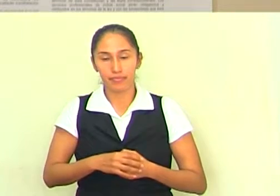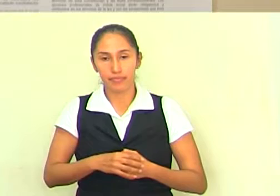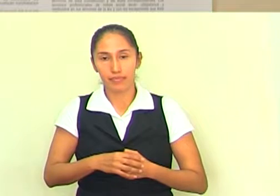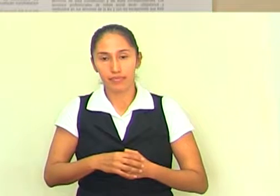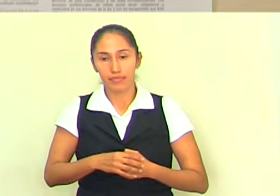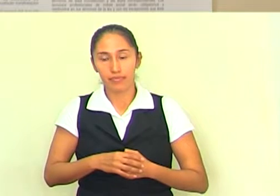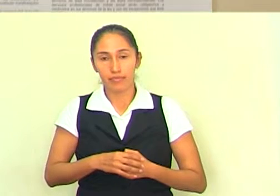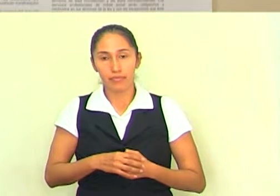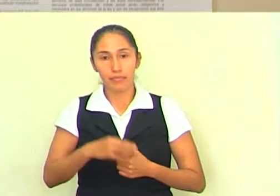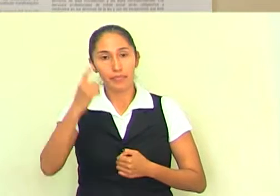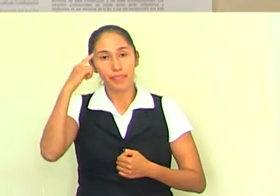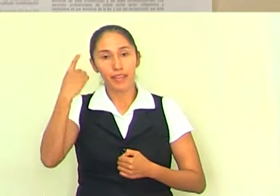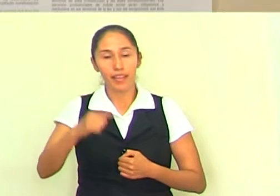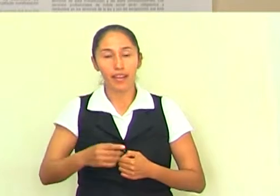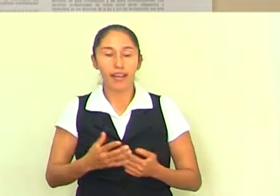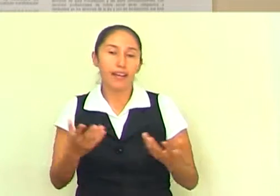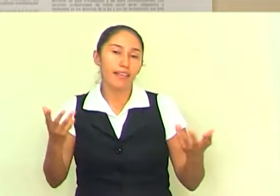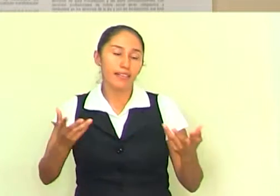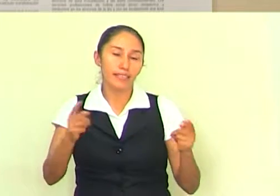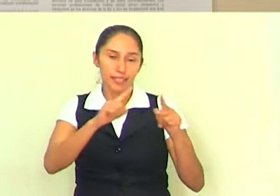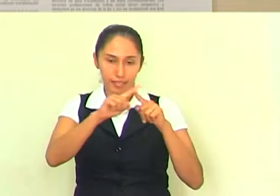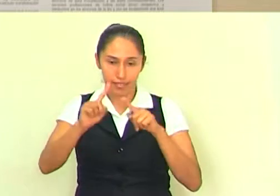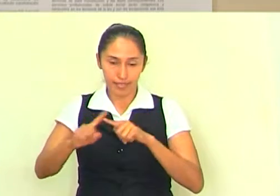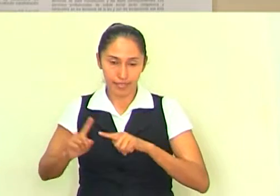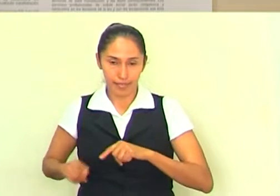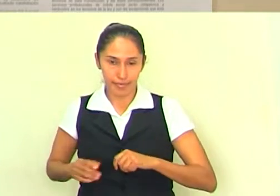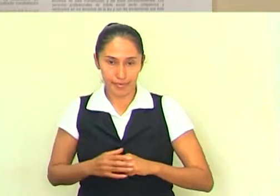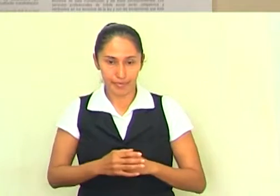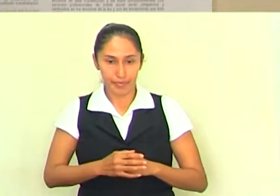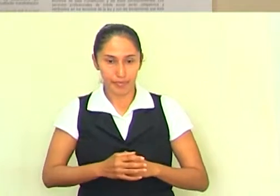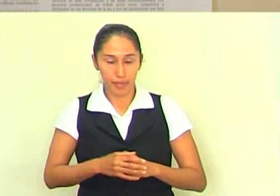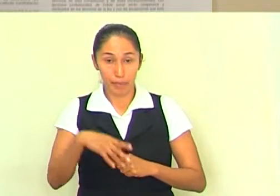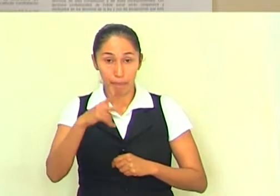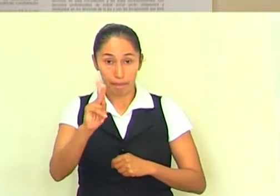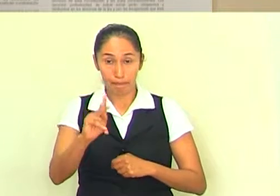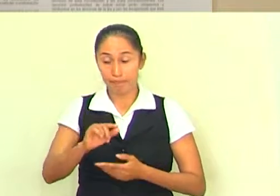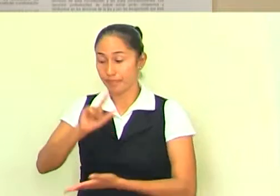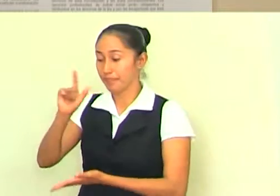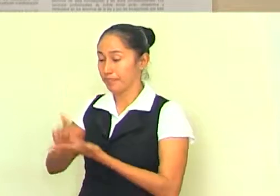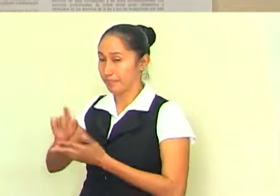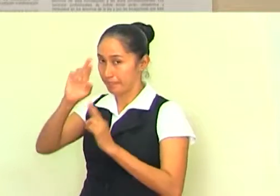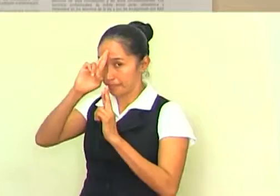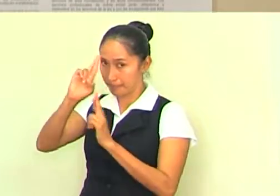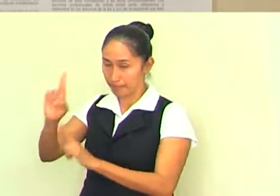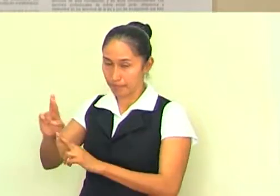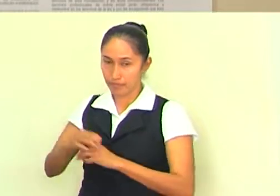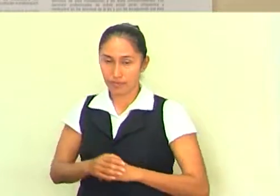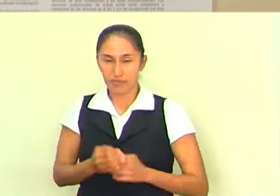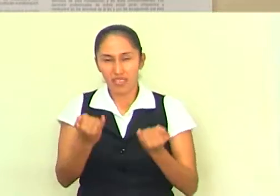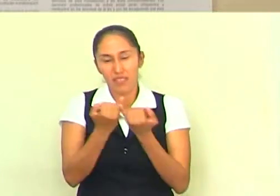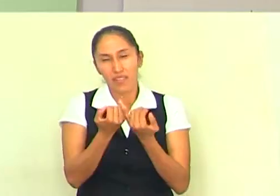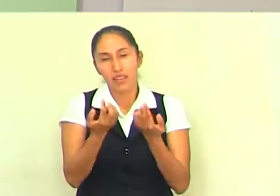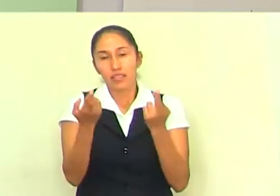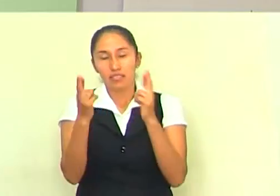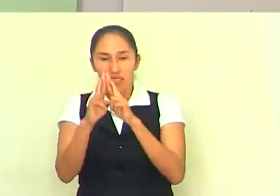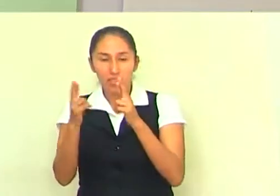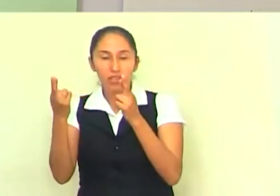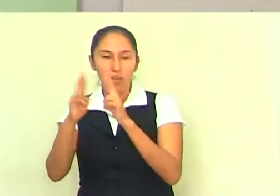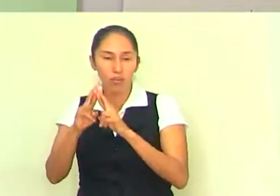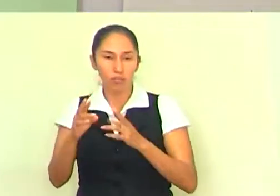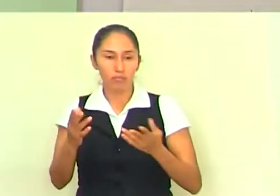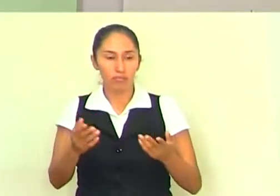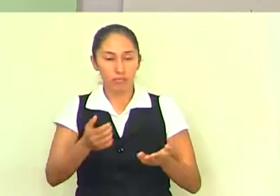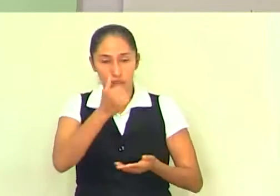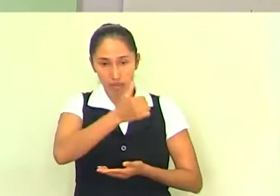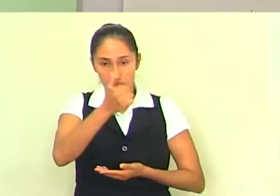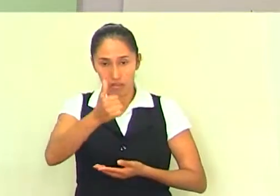diferentes actividades, siempre y cuando que estos sean lícitos. Libertad también religiosa o de culto y